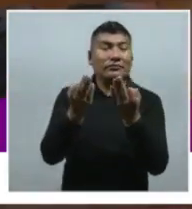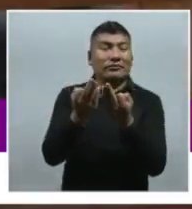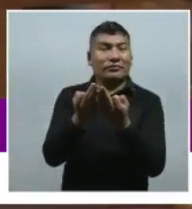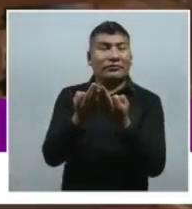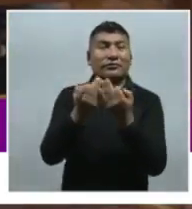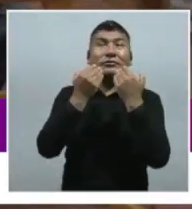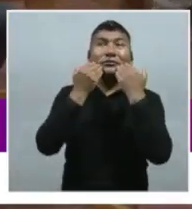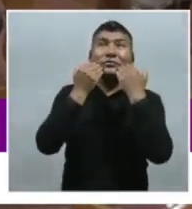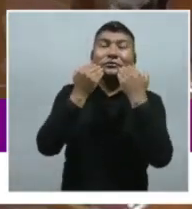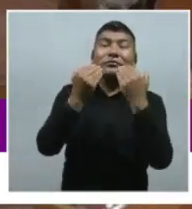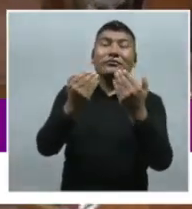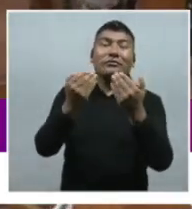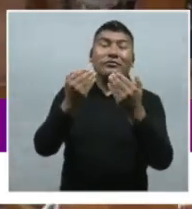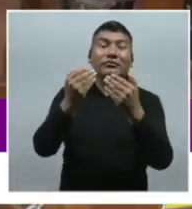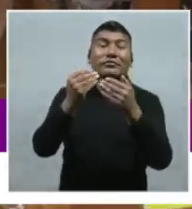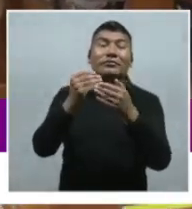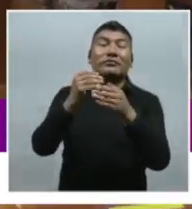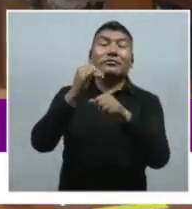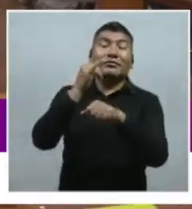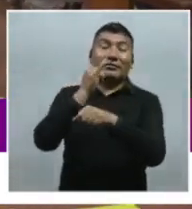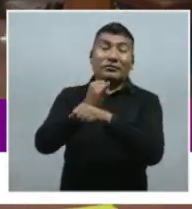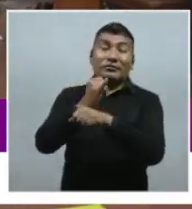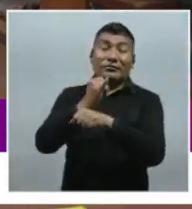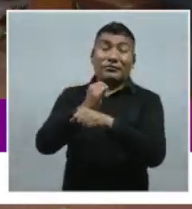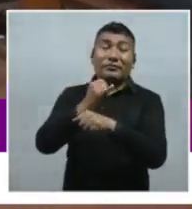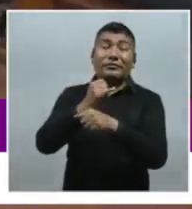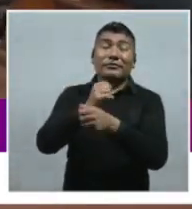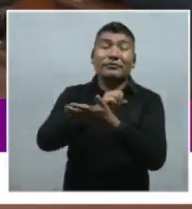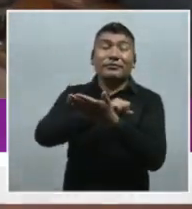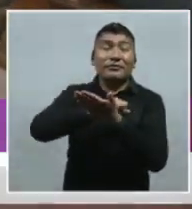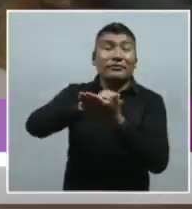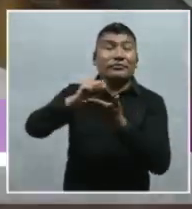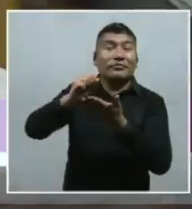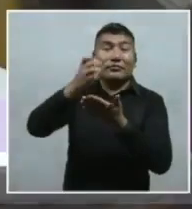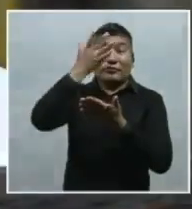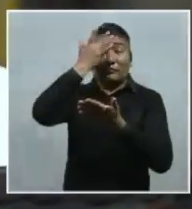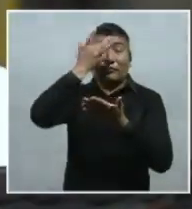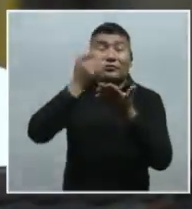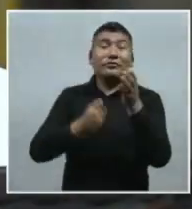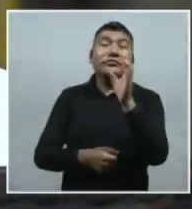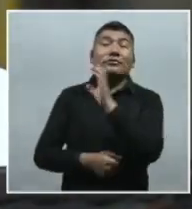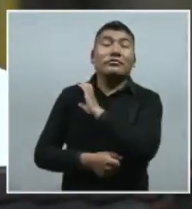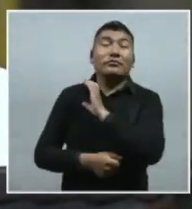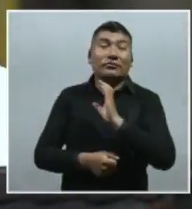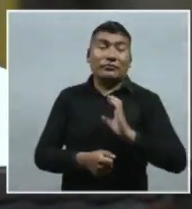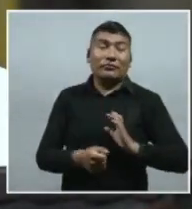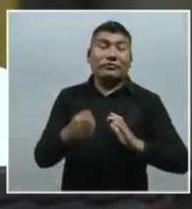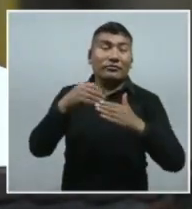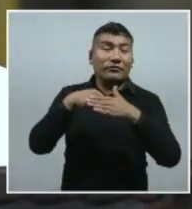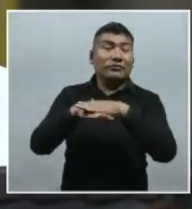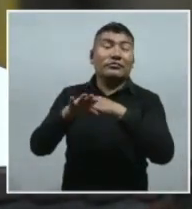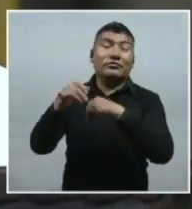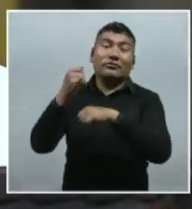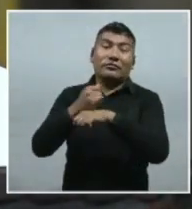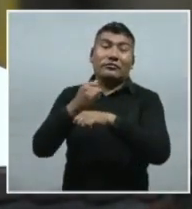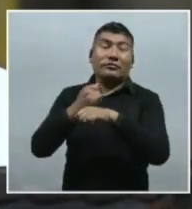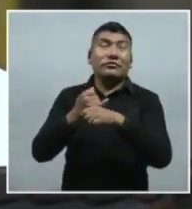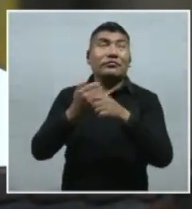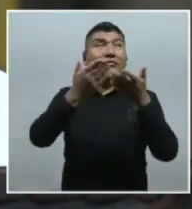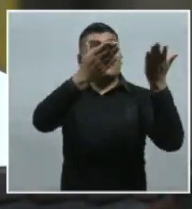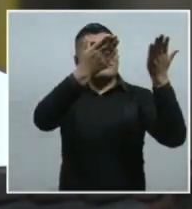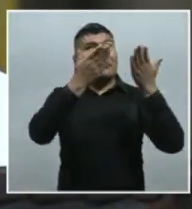que es Santa porque Cristo está en ella que nos da la gracia santificante